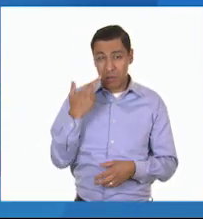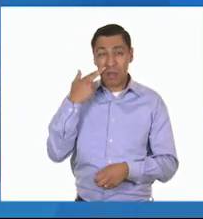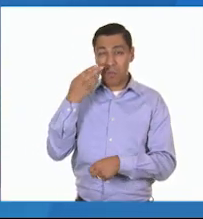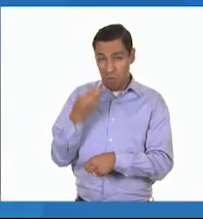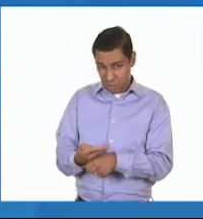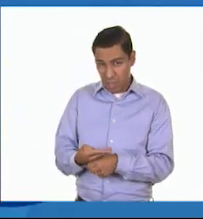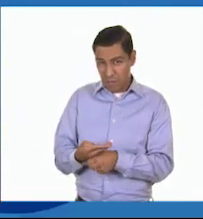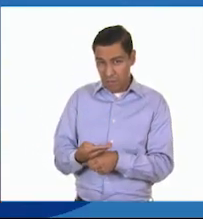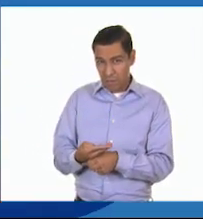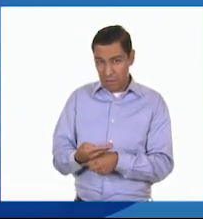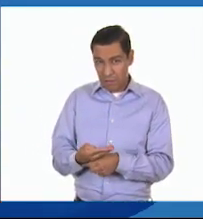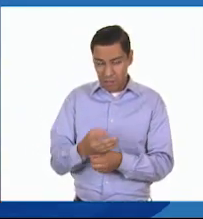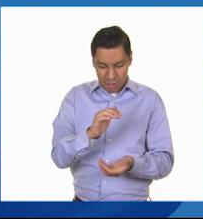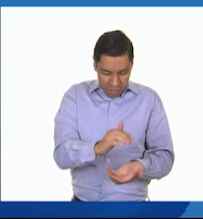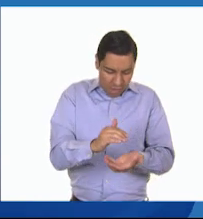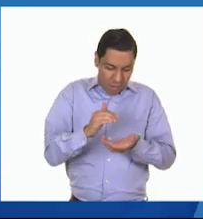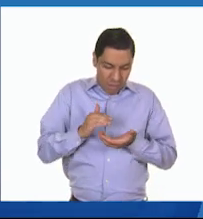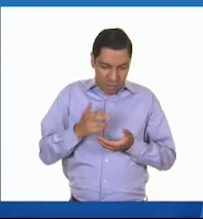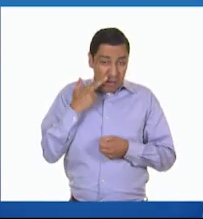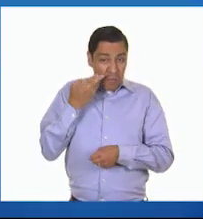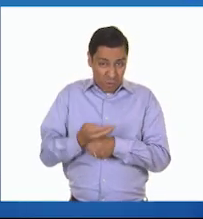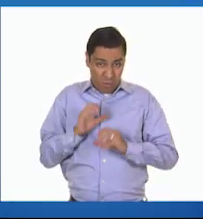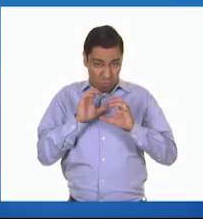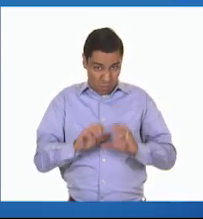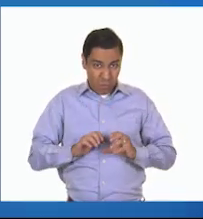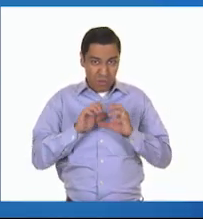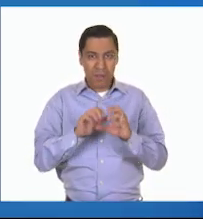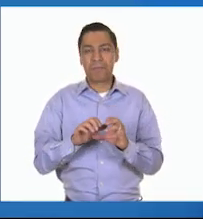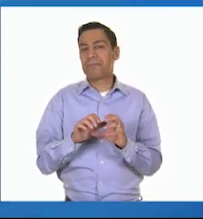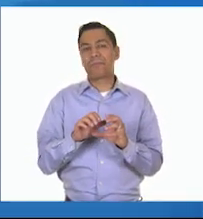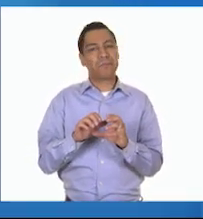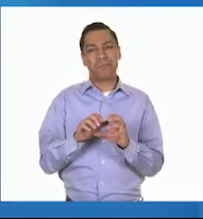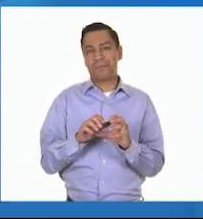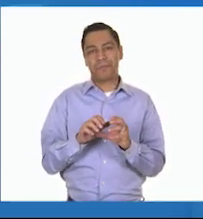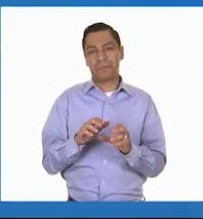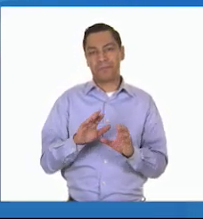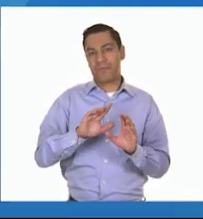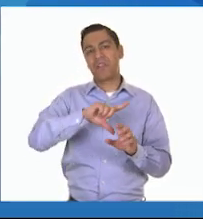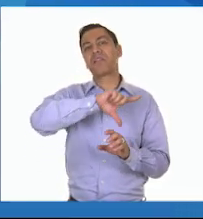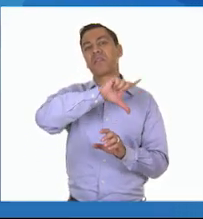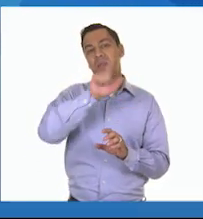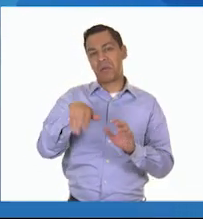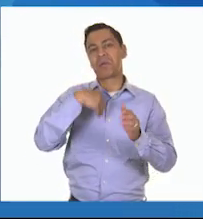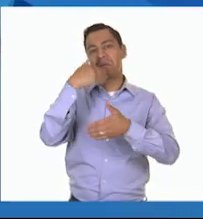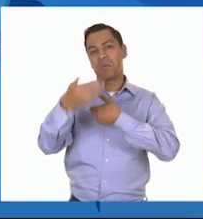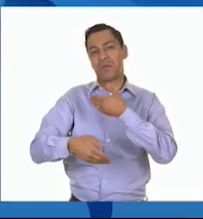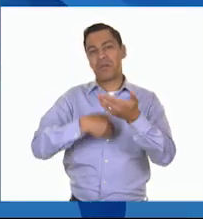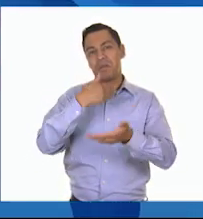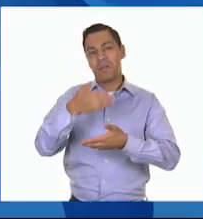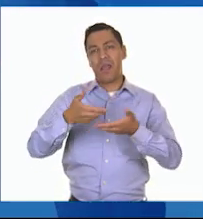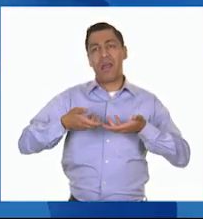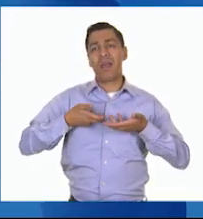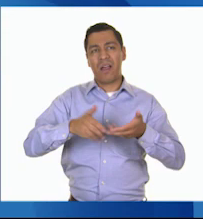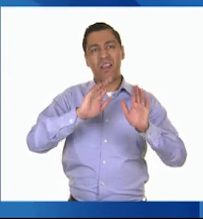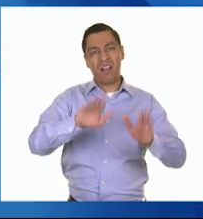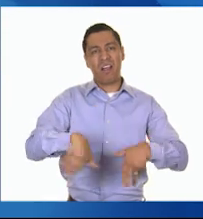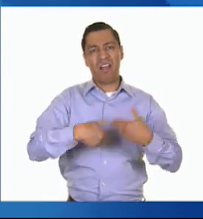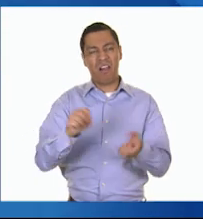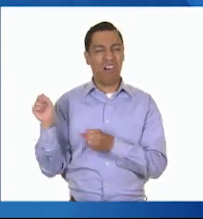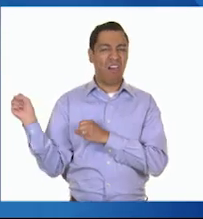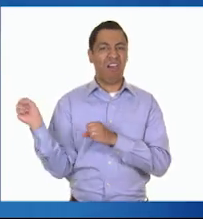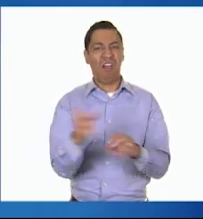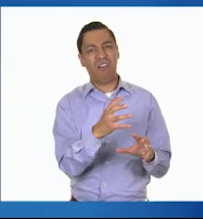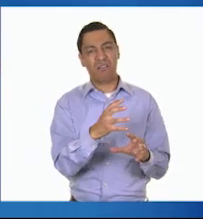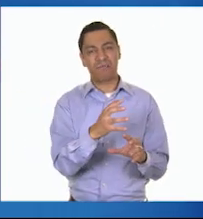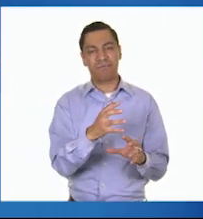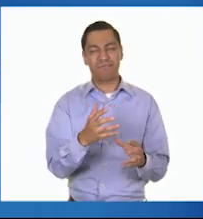sus compras. Muchísimos son los perros y los gatos, entre otros